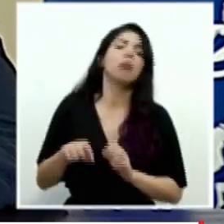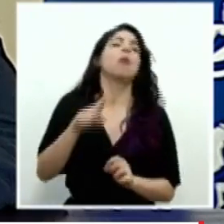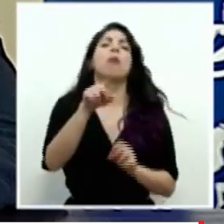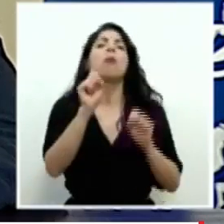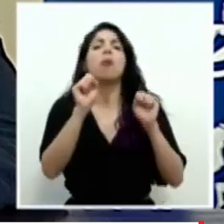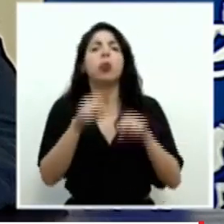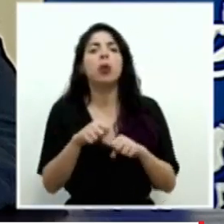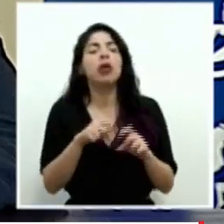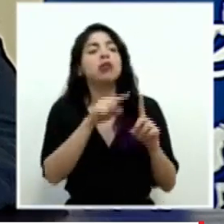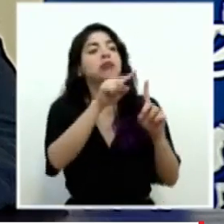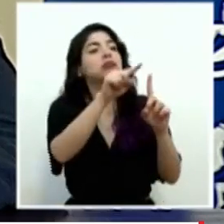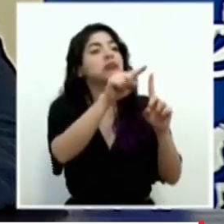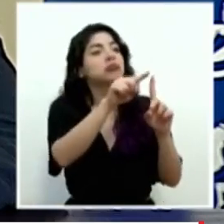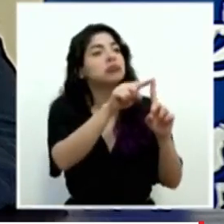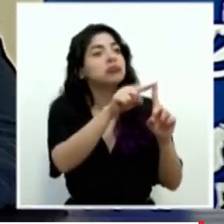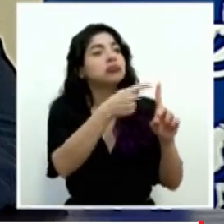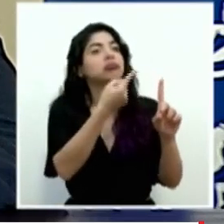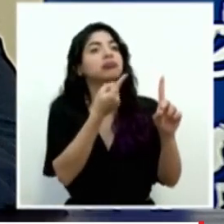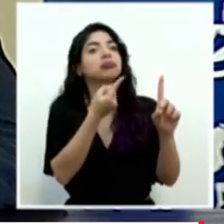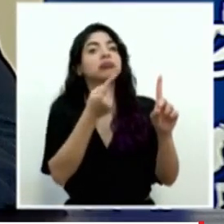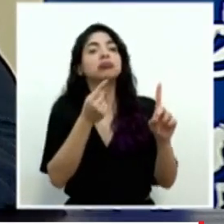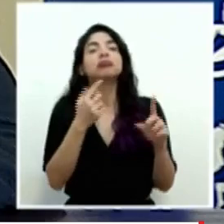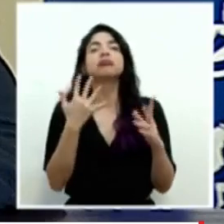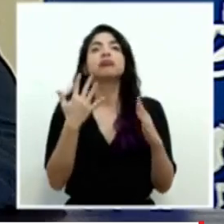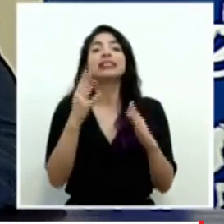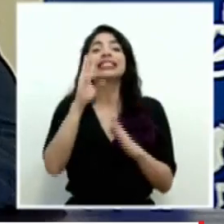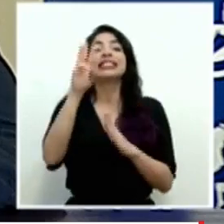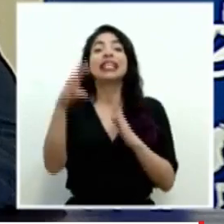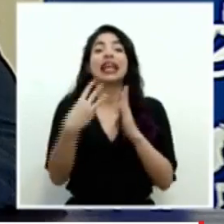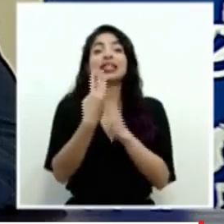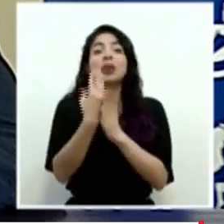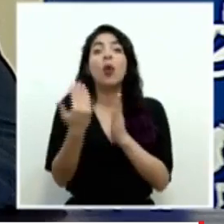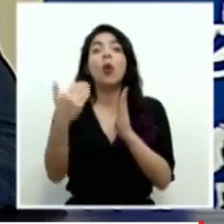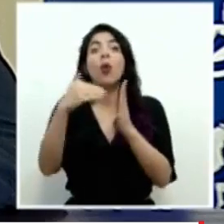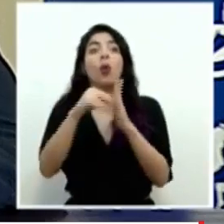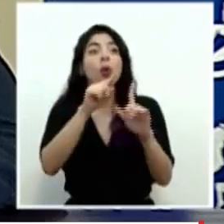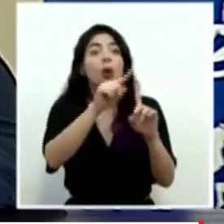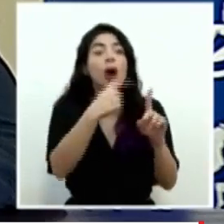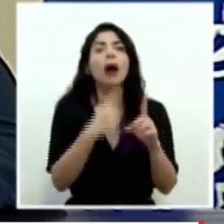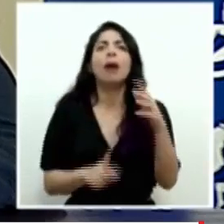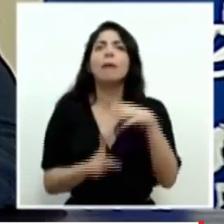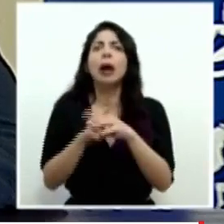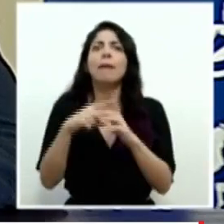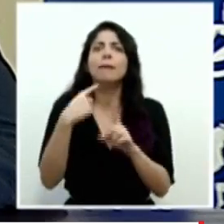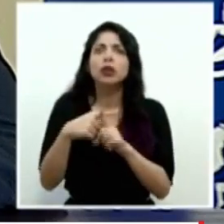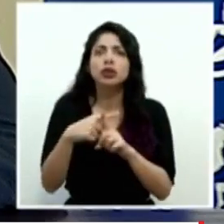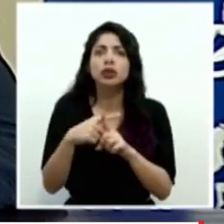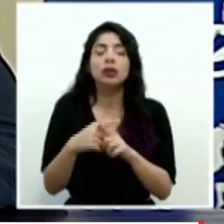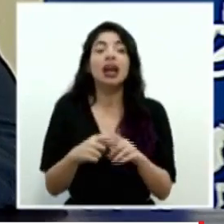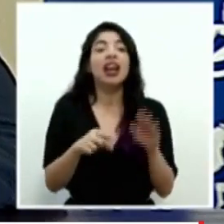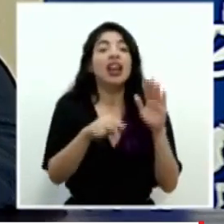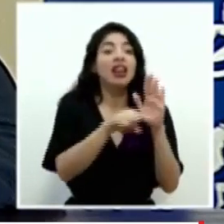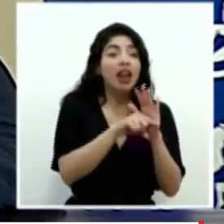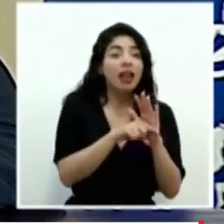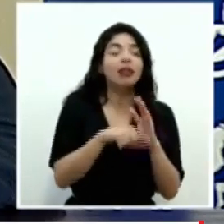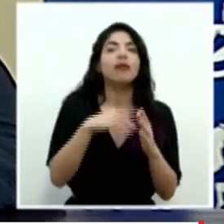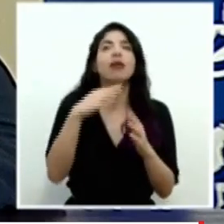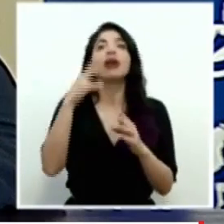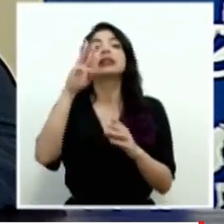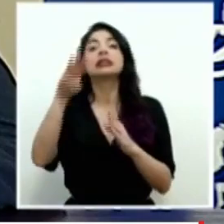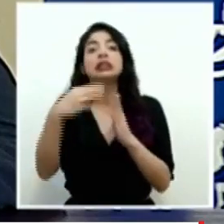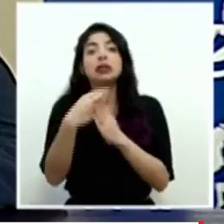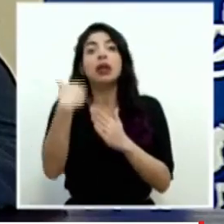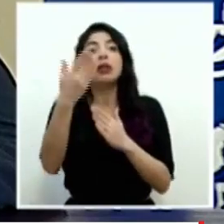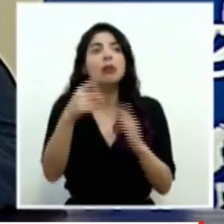perfectamente usted le toma la muestra 6 horas después y puede salir positiva. Y si saliera negativa, usted se lo toma 6 horas después y puede